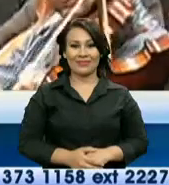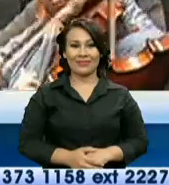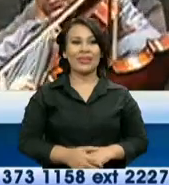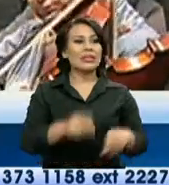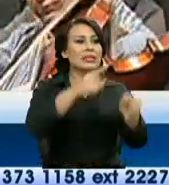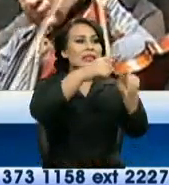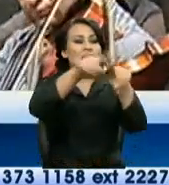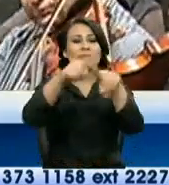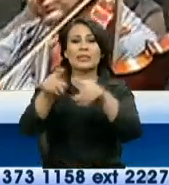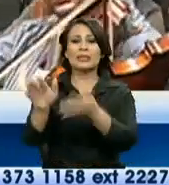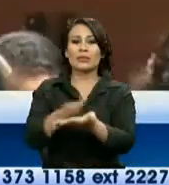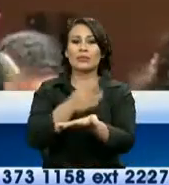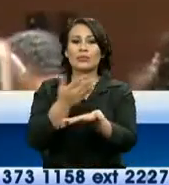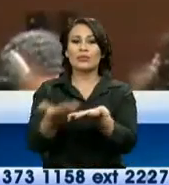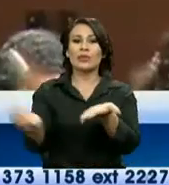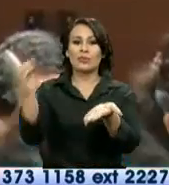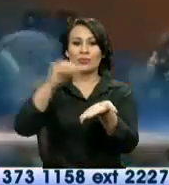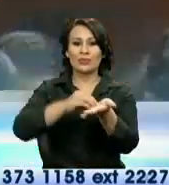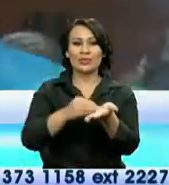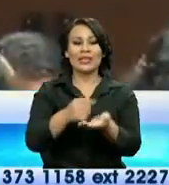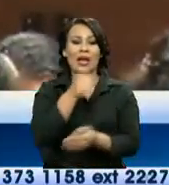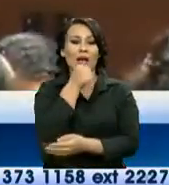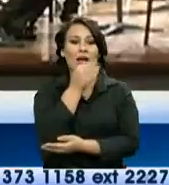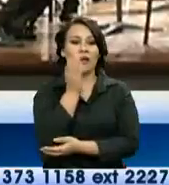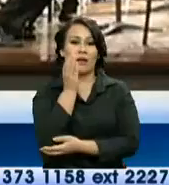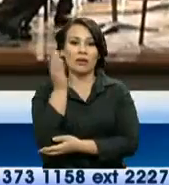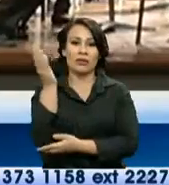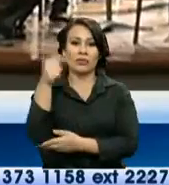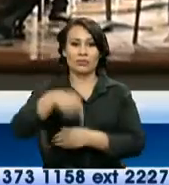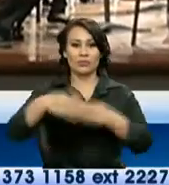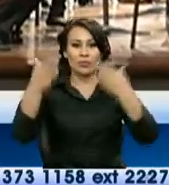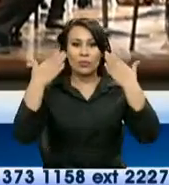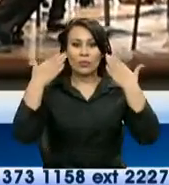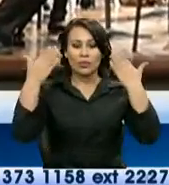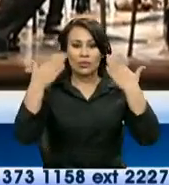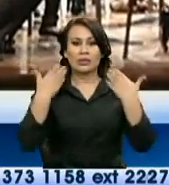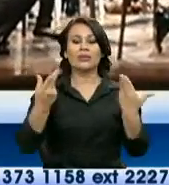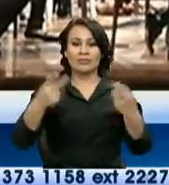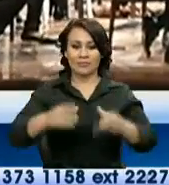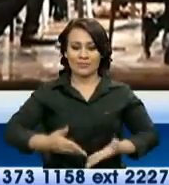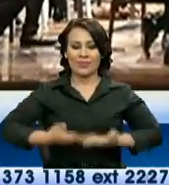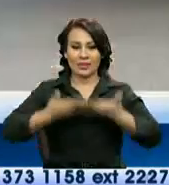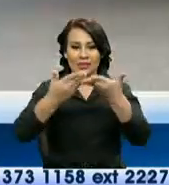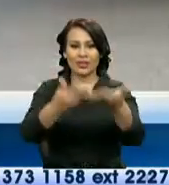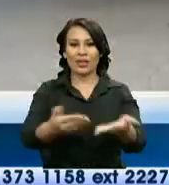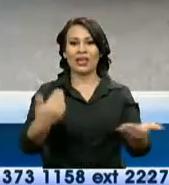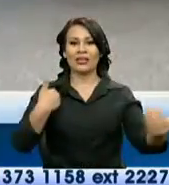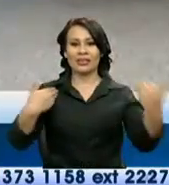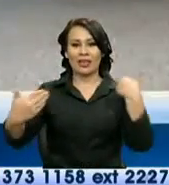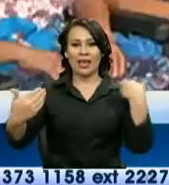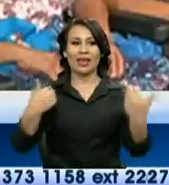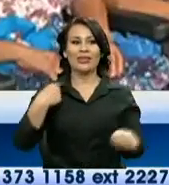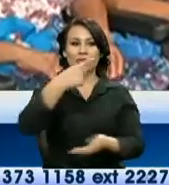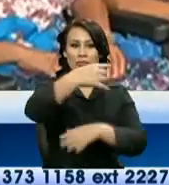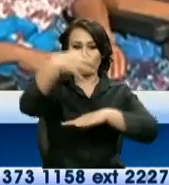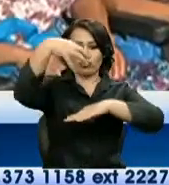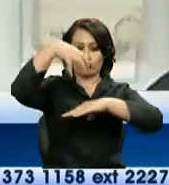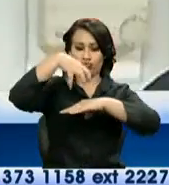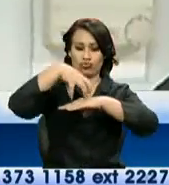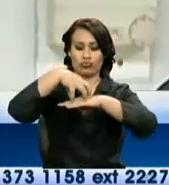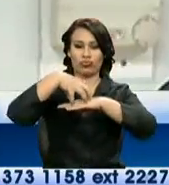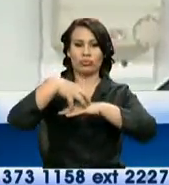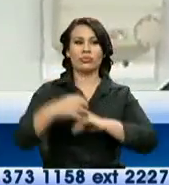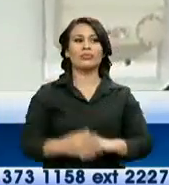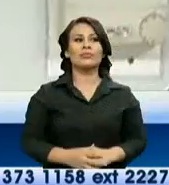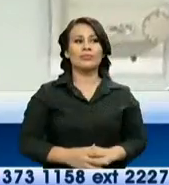Fueron parte del repertorio del concierto que la Orquesta Sinfónica de Guayaquil brindó en el Teatro Centro Cívico Eloy Alfaro. Todo